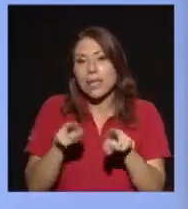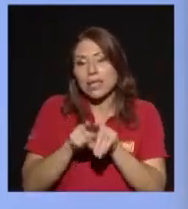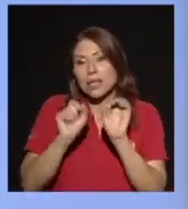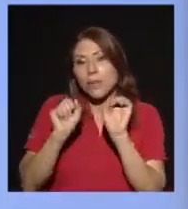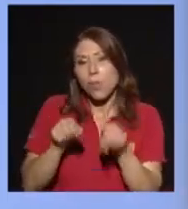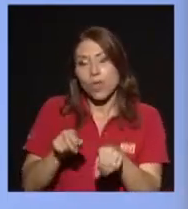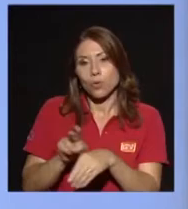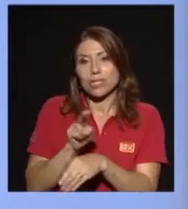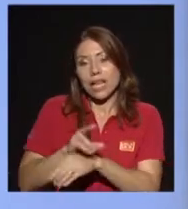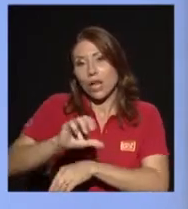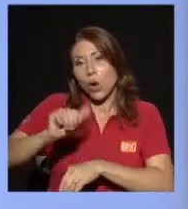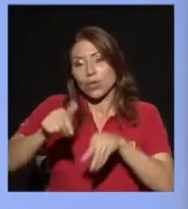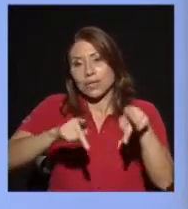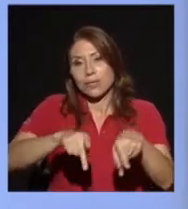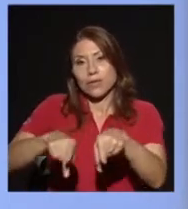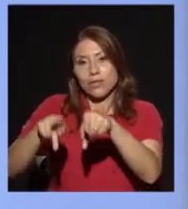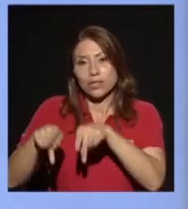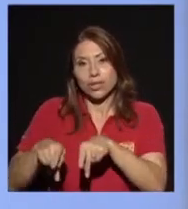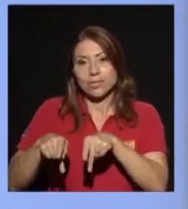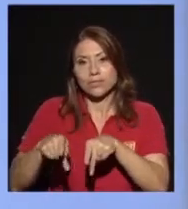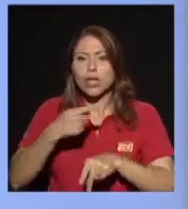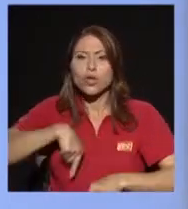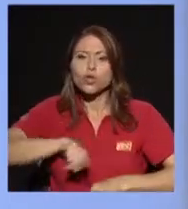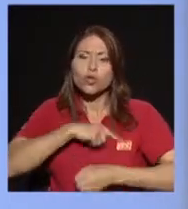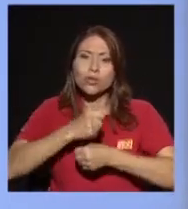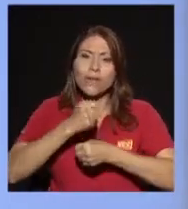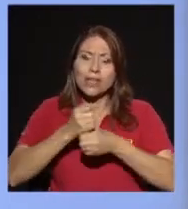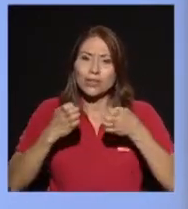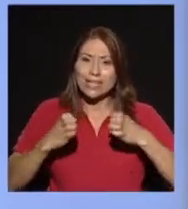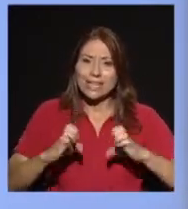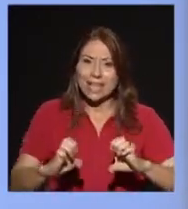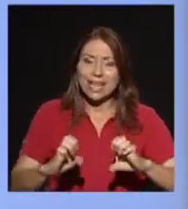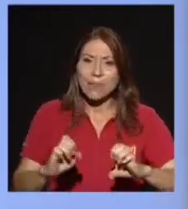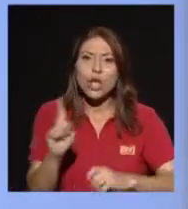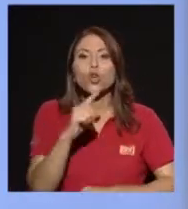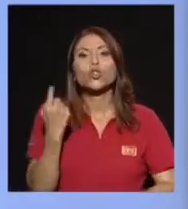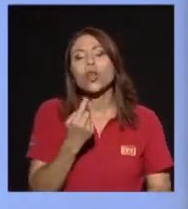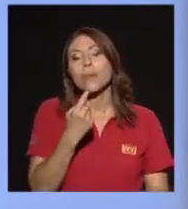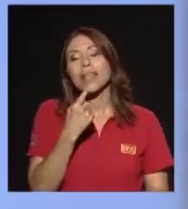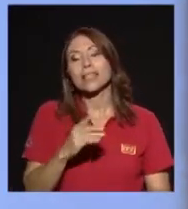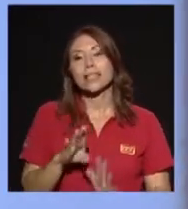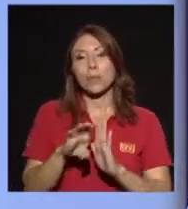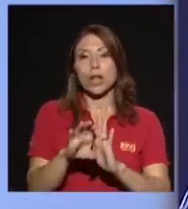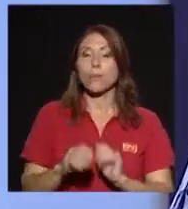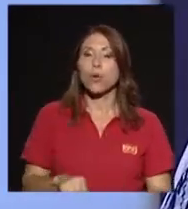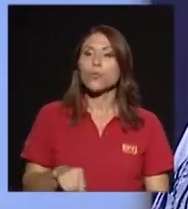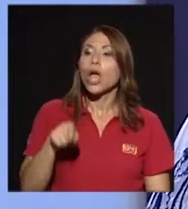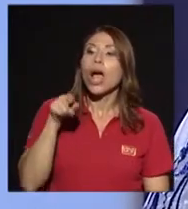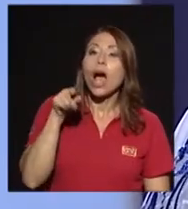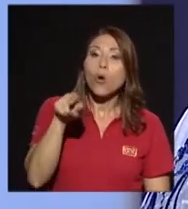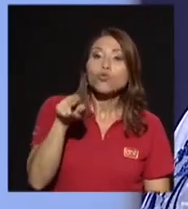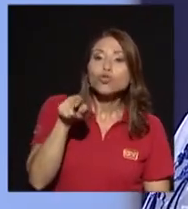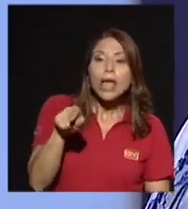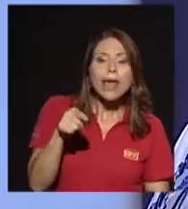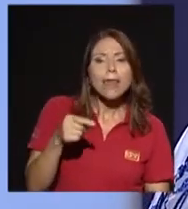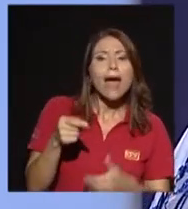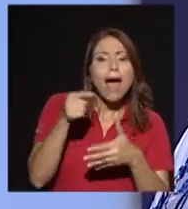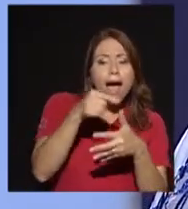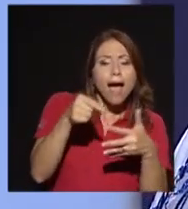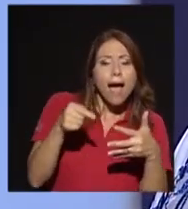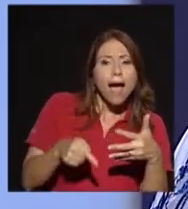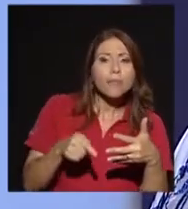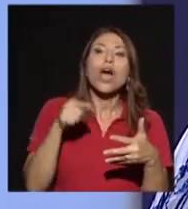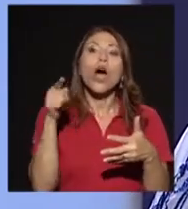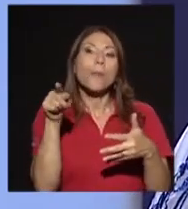una estrategia que hemos trabajado mucho es que ya no sea solamente decir, bueno, usted el que le sirve es este, como médico, no,